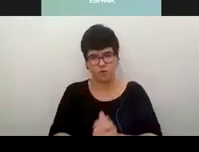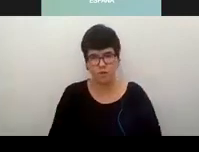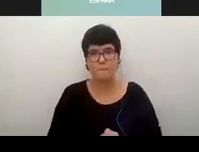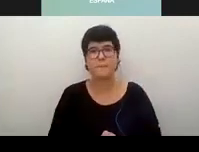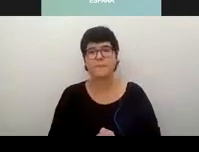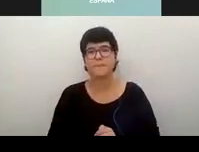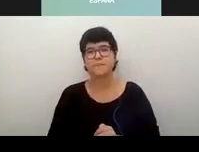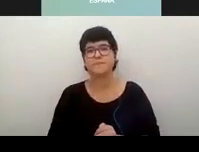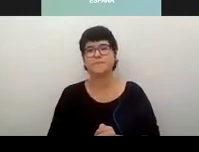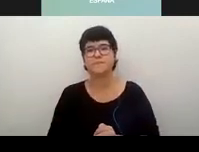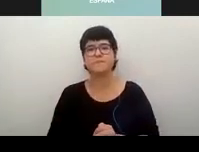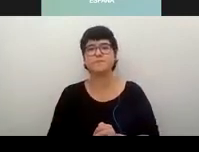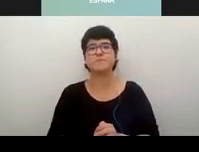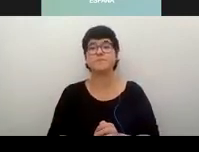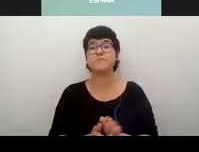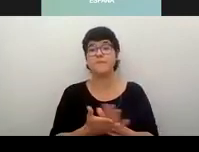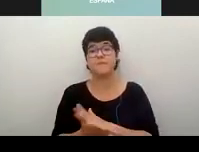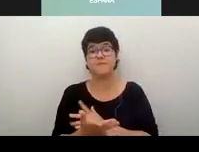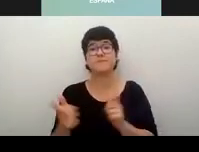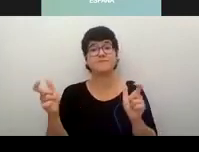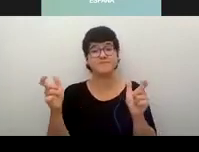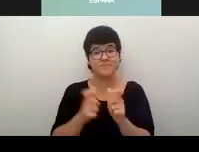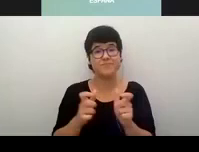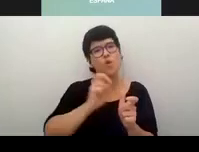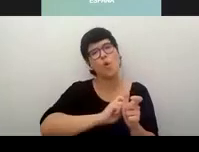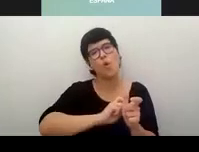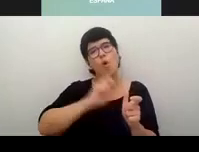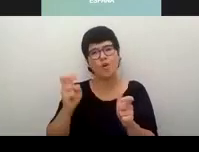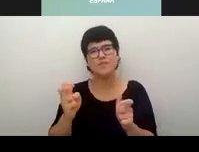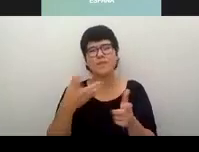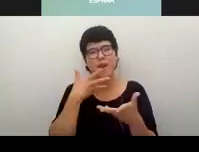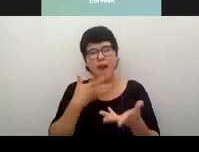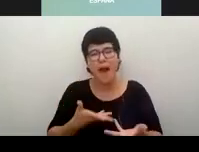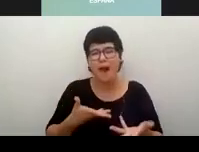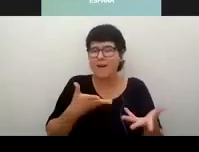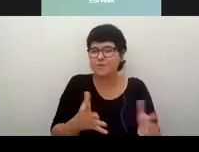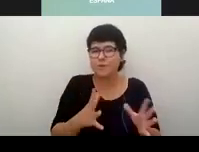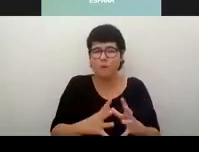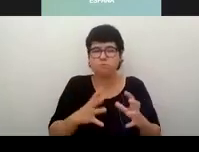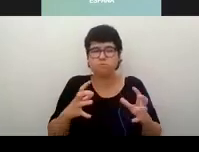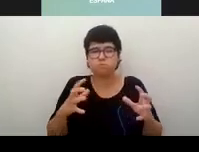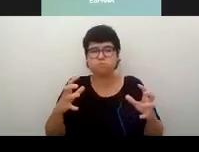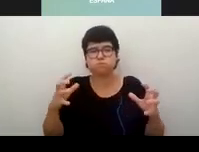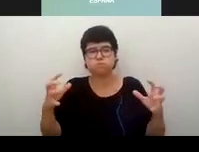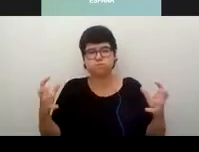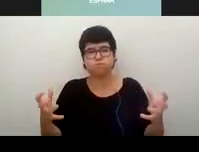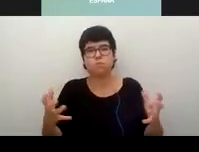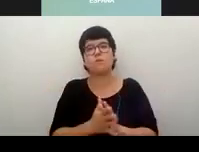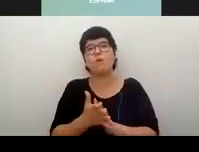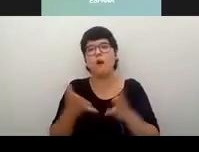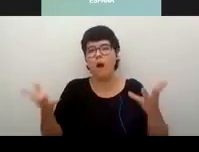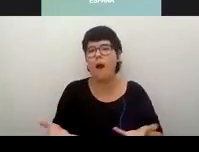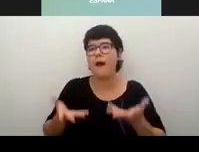van a disminuir otras bacterias que son las que pueden condicionar procesos